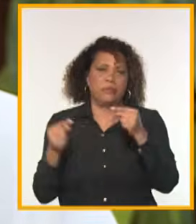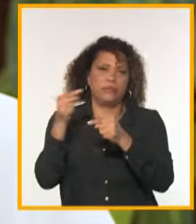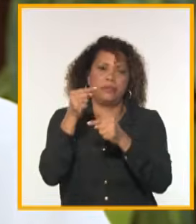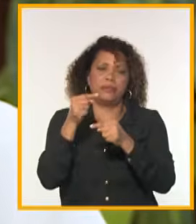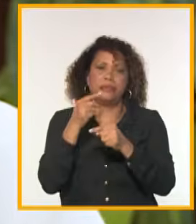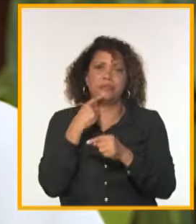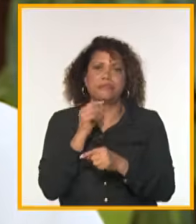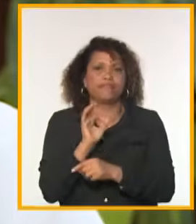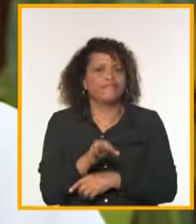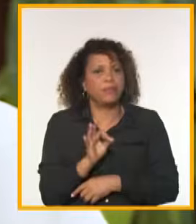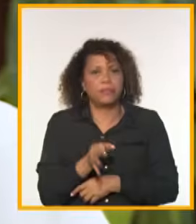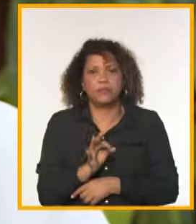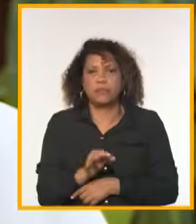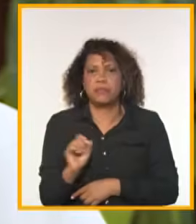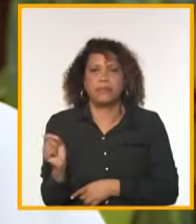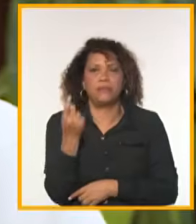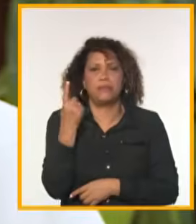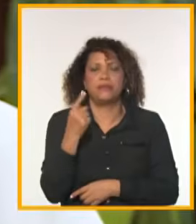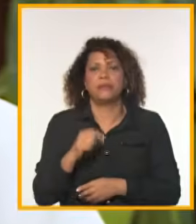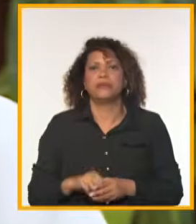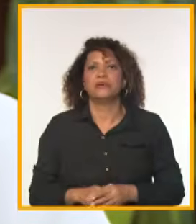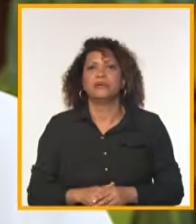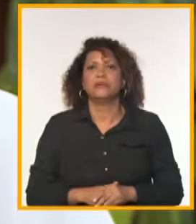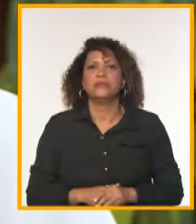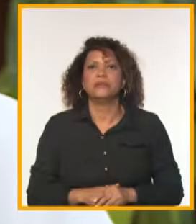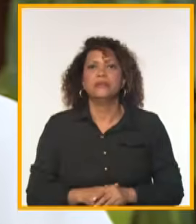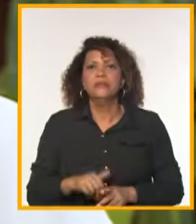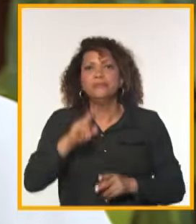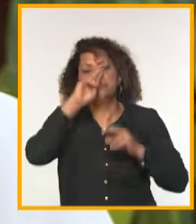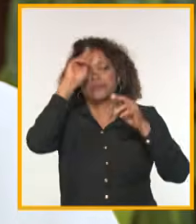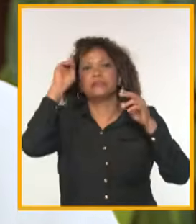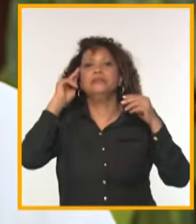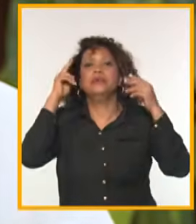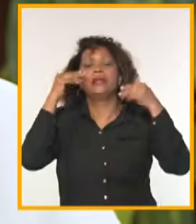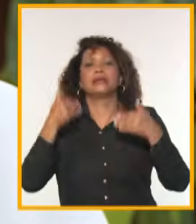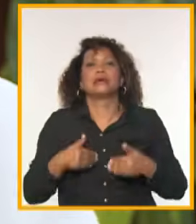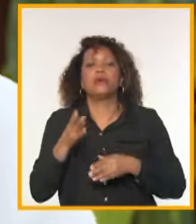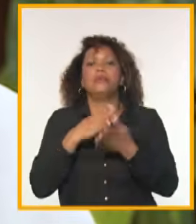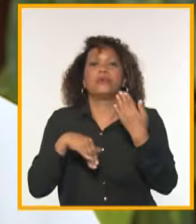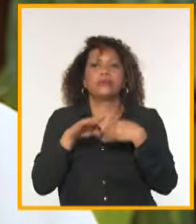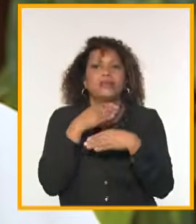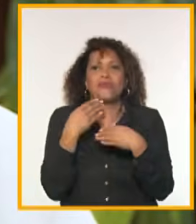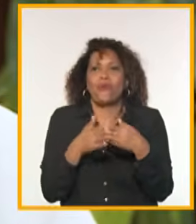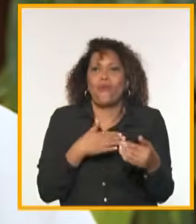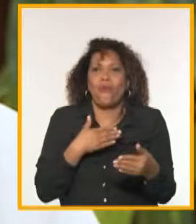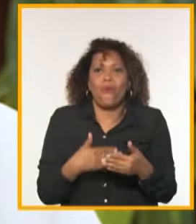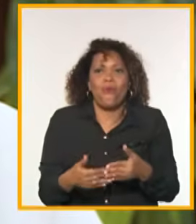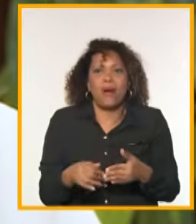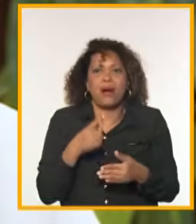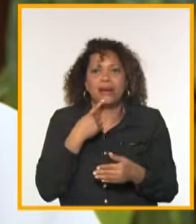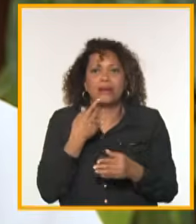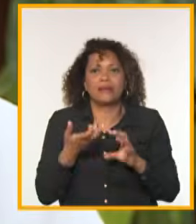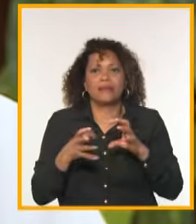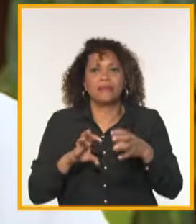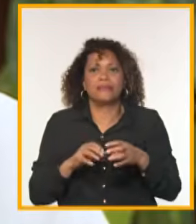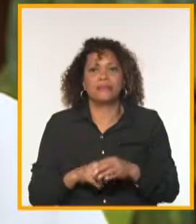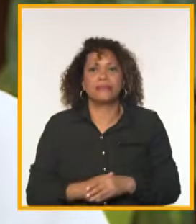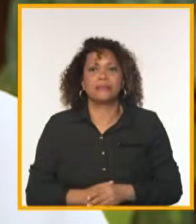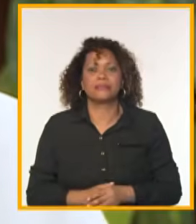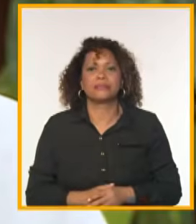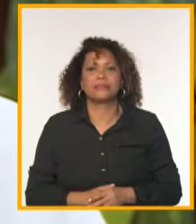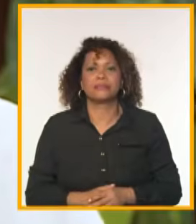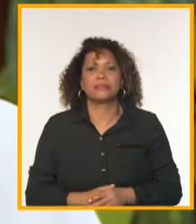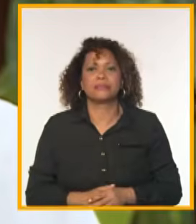el paciente será el primero. La salud del paciente está por encima de cualquiera de las variables de la